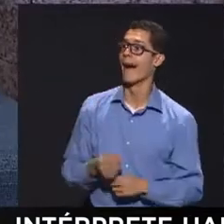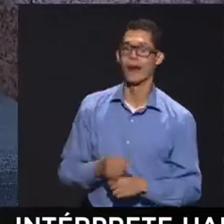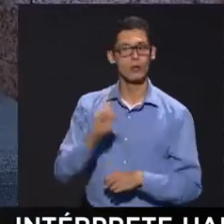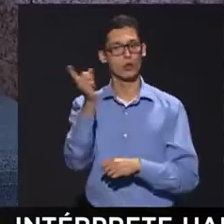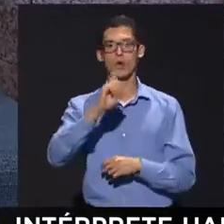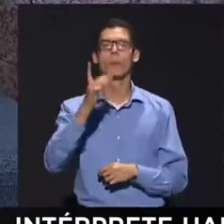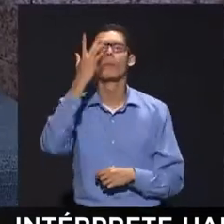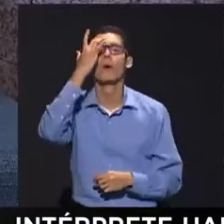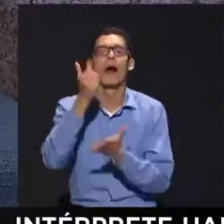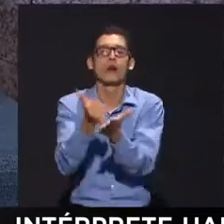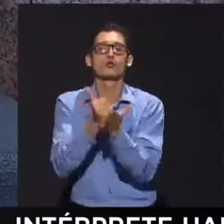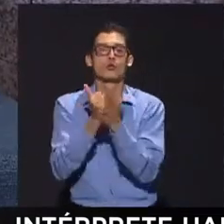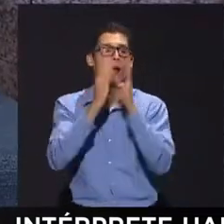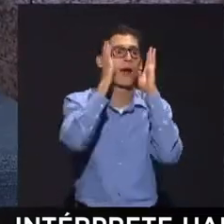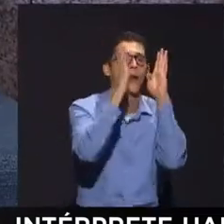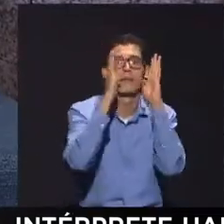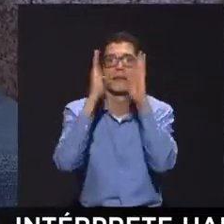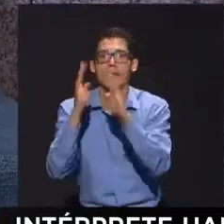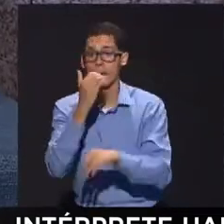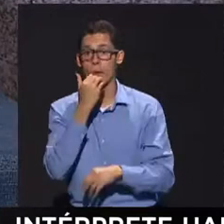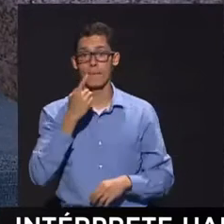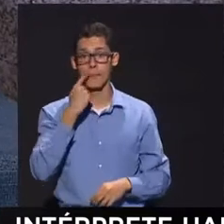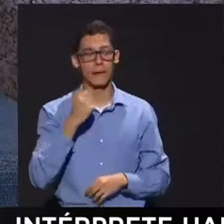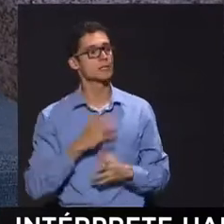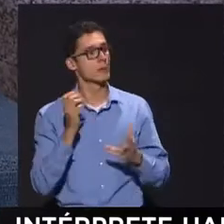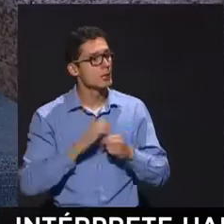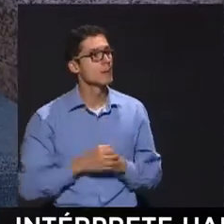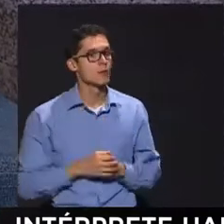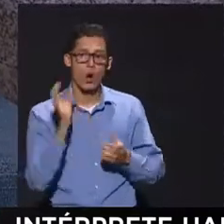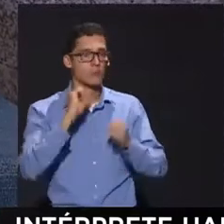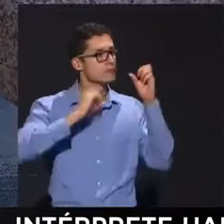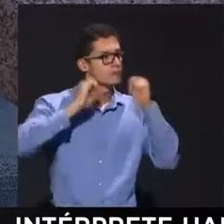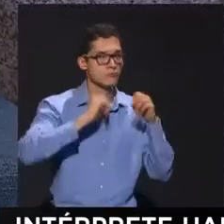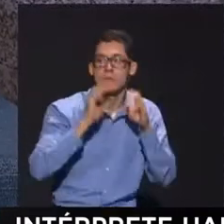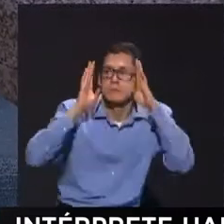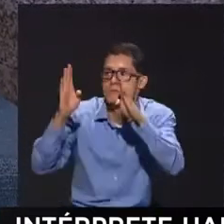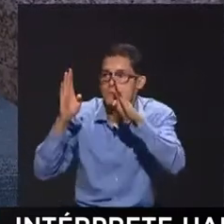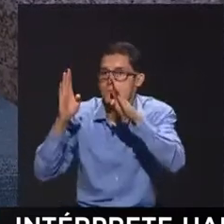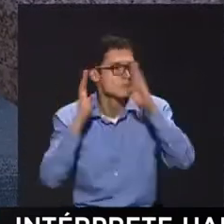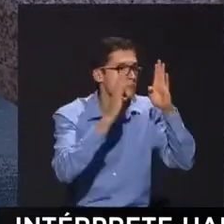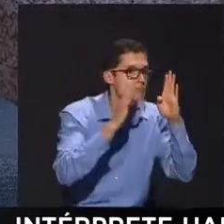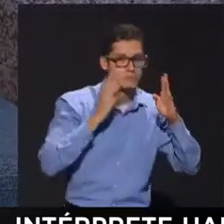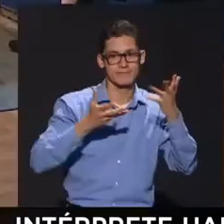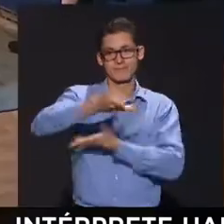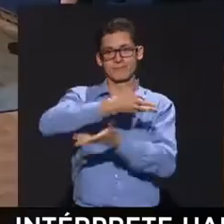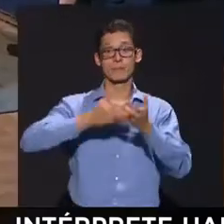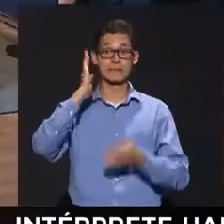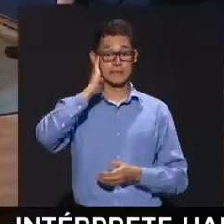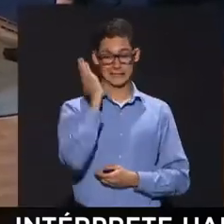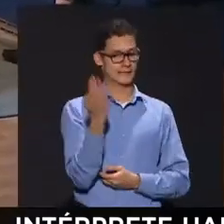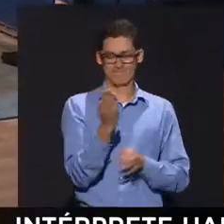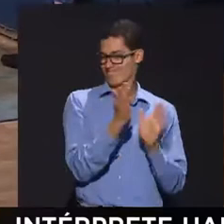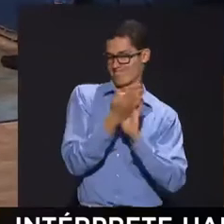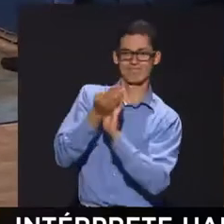de sonido y sin celulares cerca, ¿cierto? Por ejemplo, ese celular no debería estar ahí si estuviéramos en esta actividad,